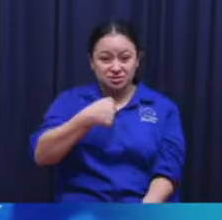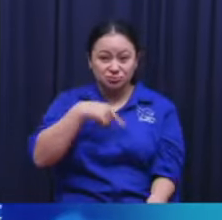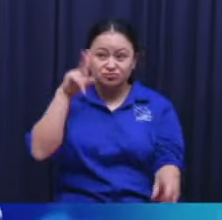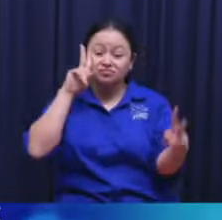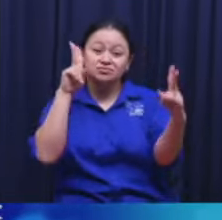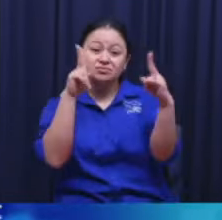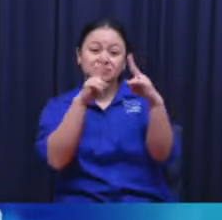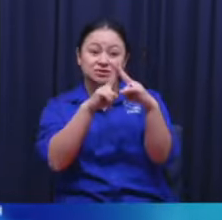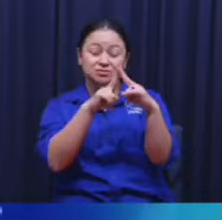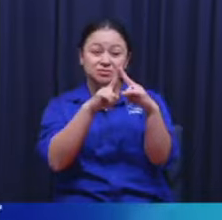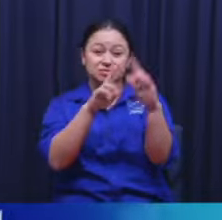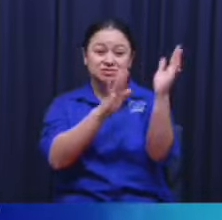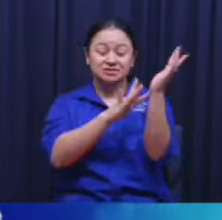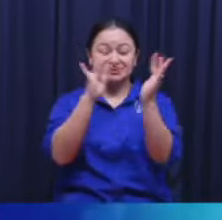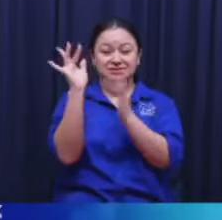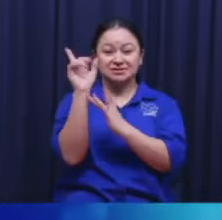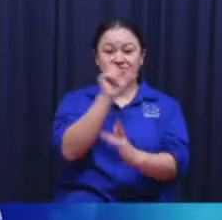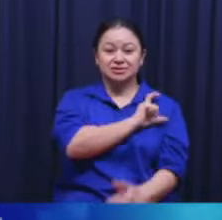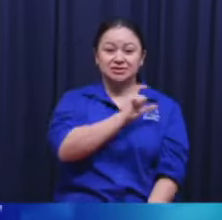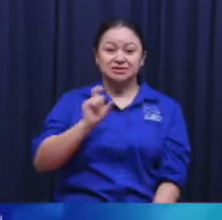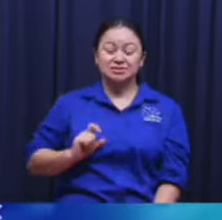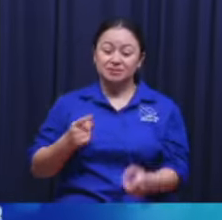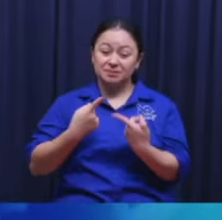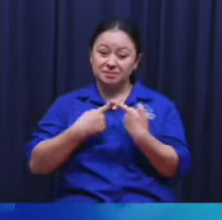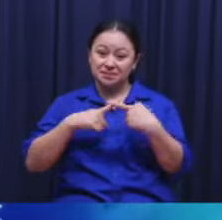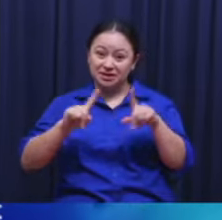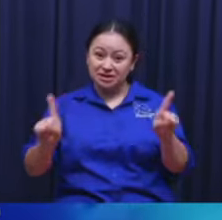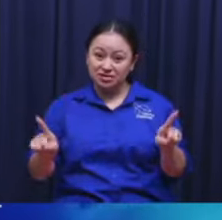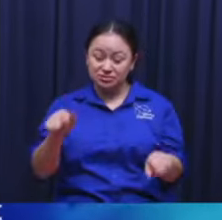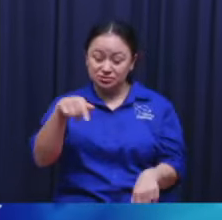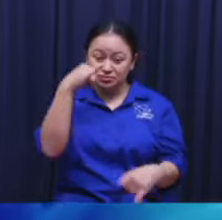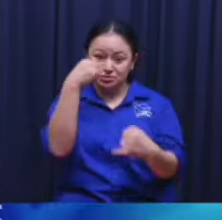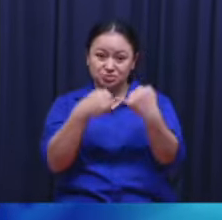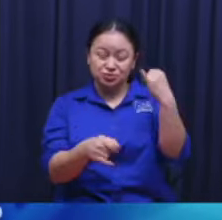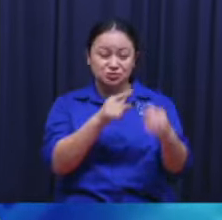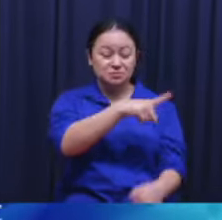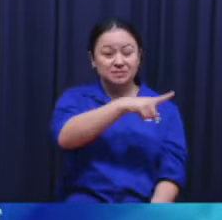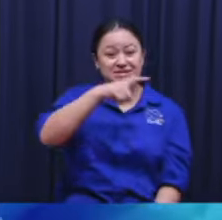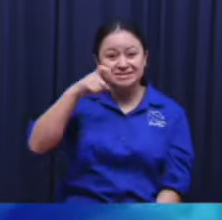Pero estos últimos meses,